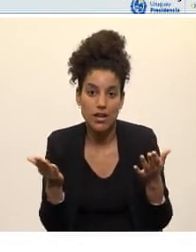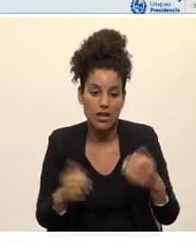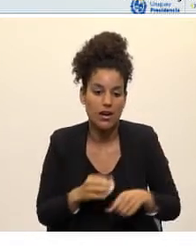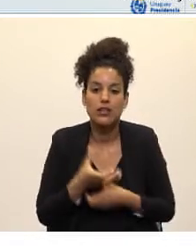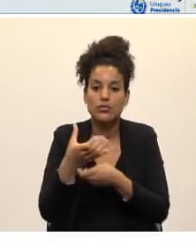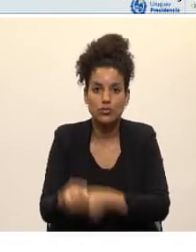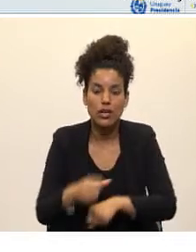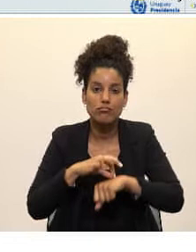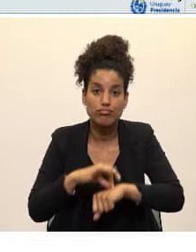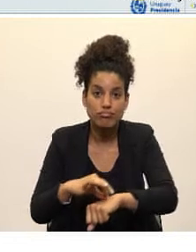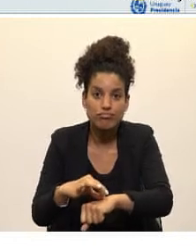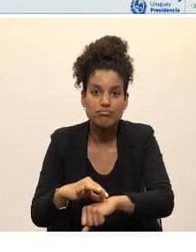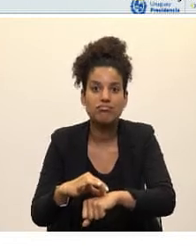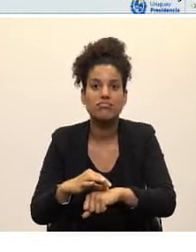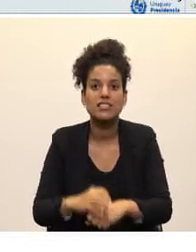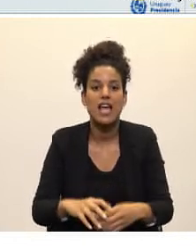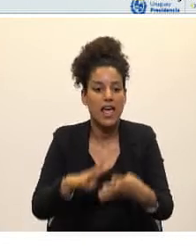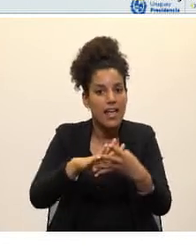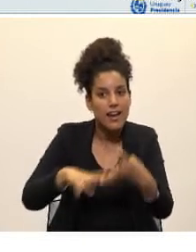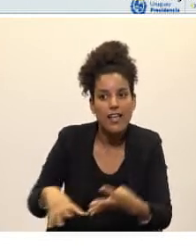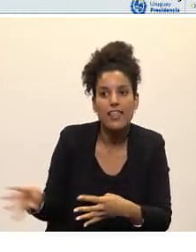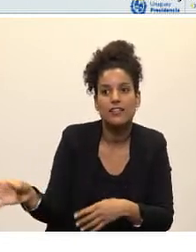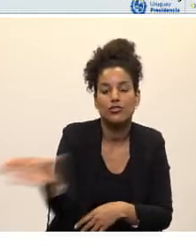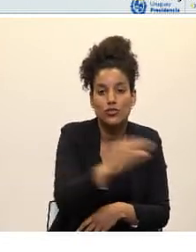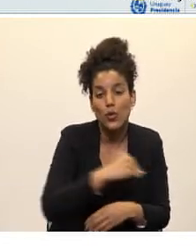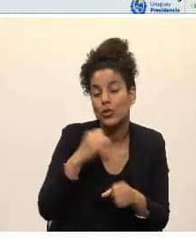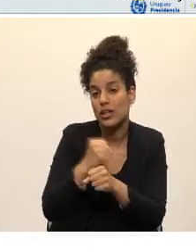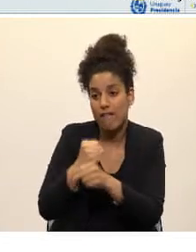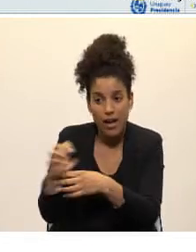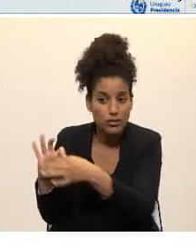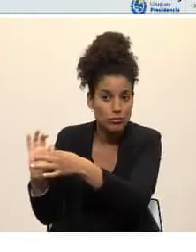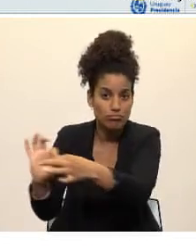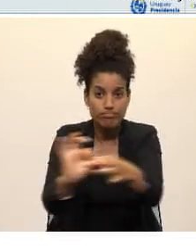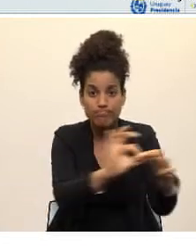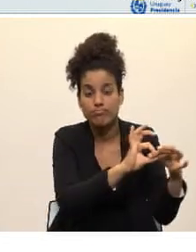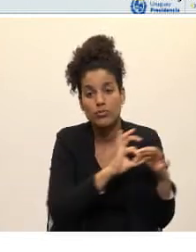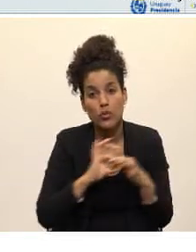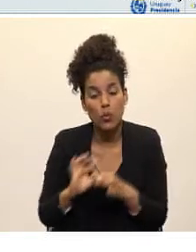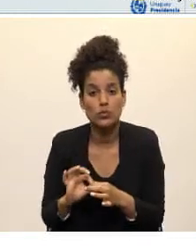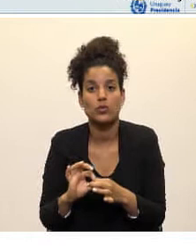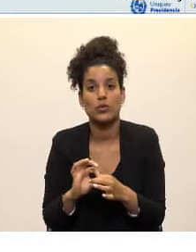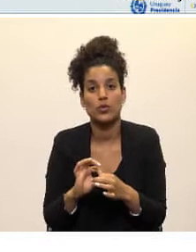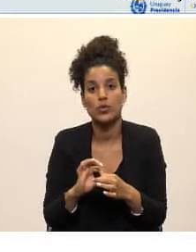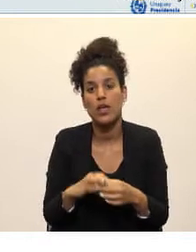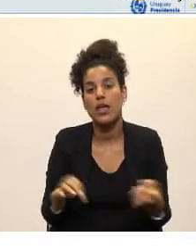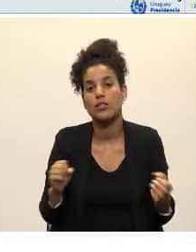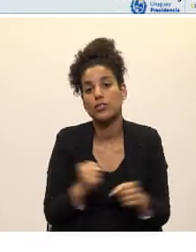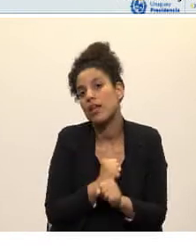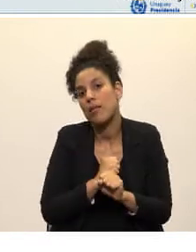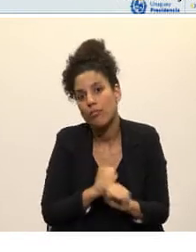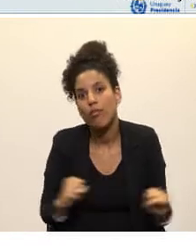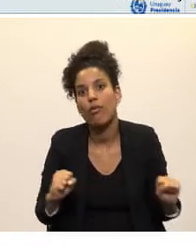de redes de trabajo, de comunidades docentes y de equipos directivos, y que de alguna manera pueda